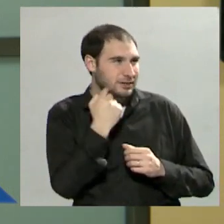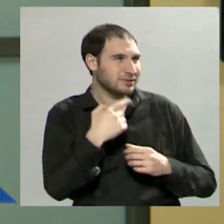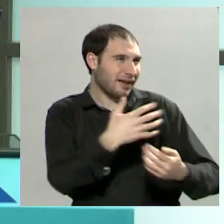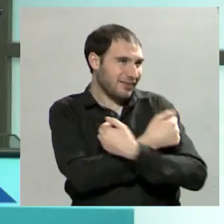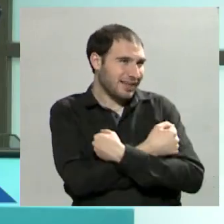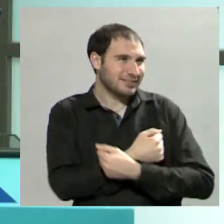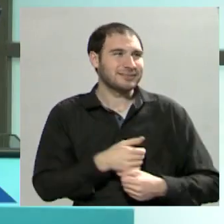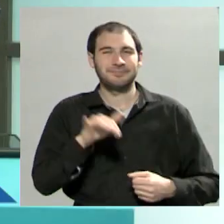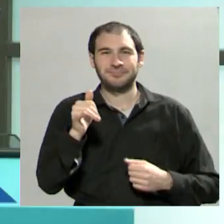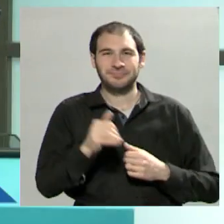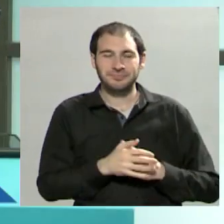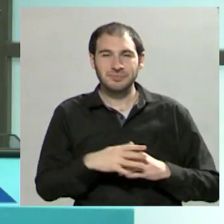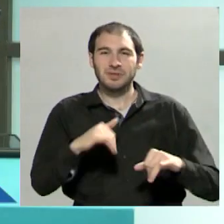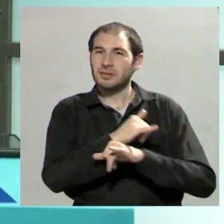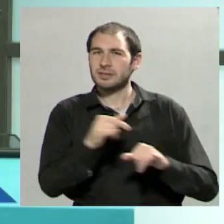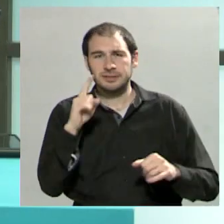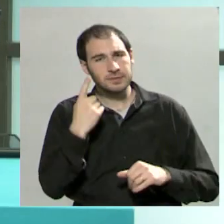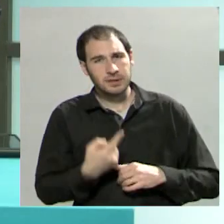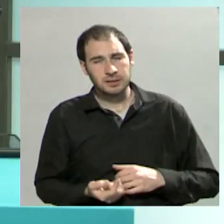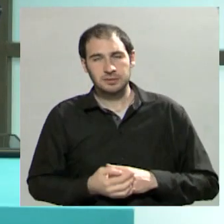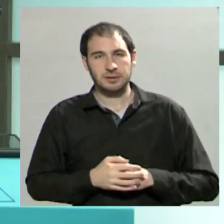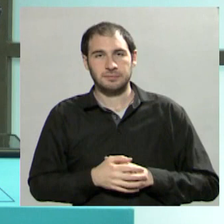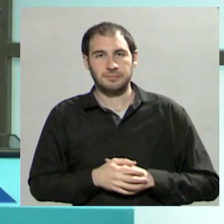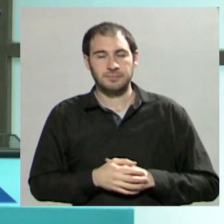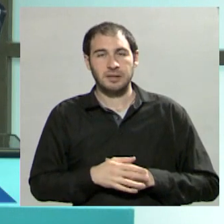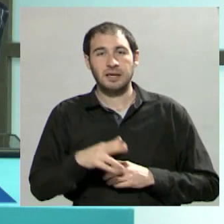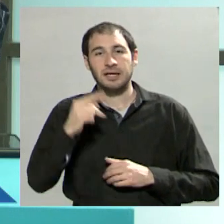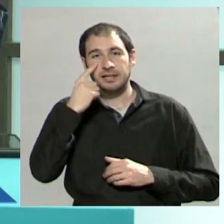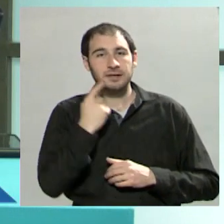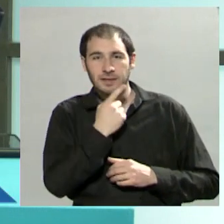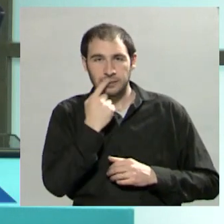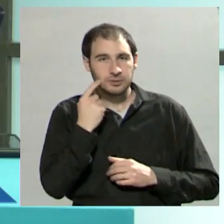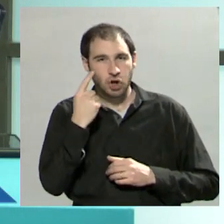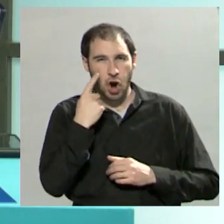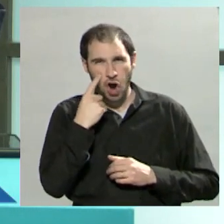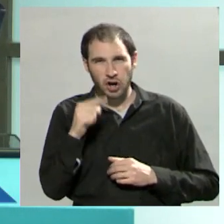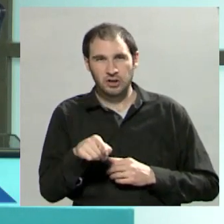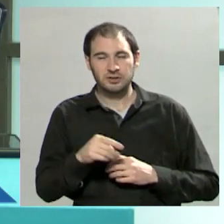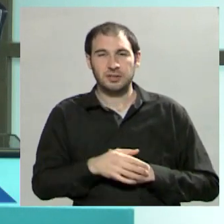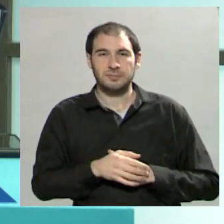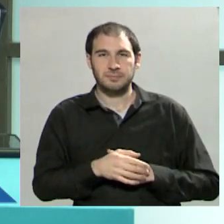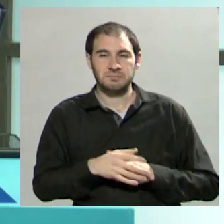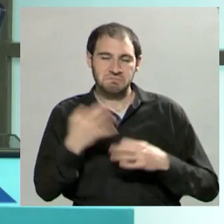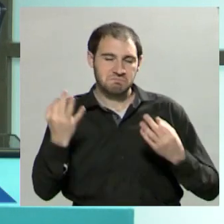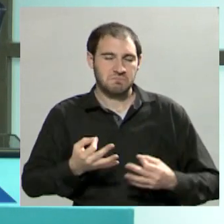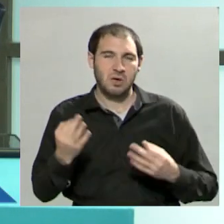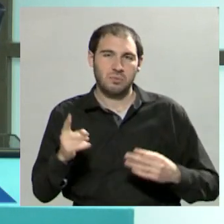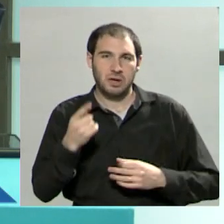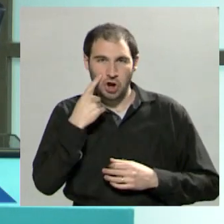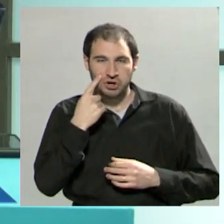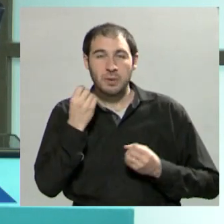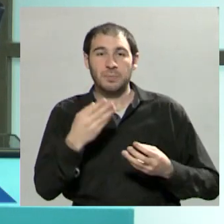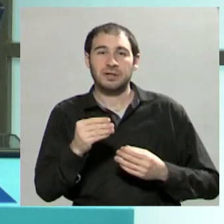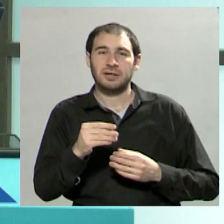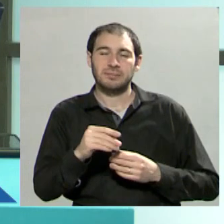abrazo. Así es, noticia triste, seguramente Nato Esteder debe de conocerlo y muy bien, porque